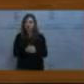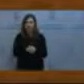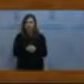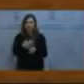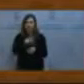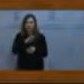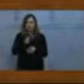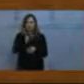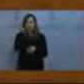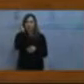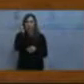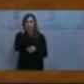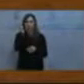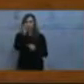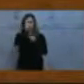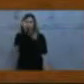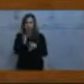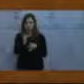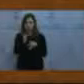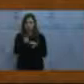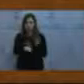generales del Estado de la prórroga.